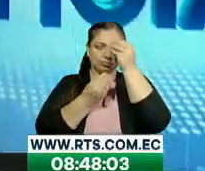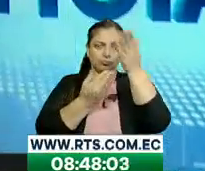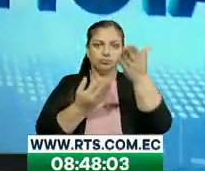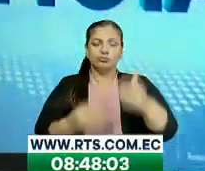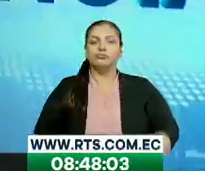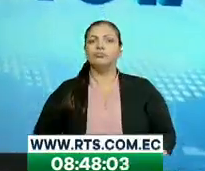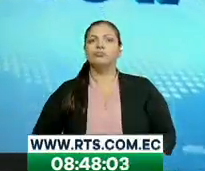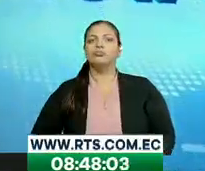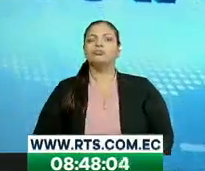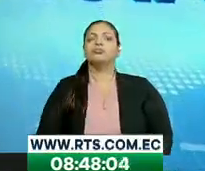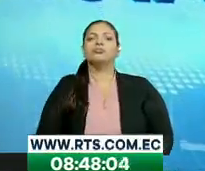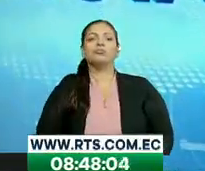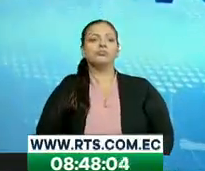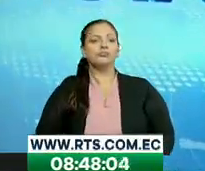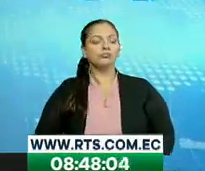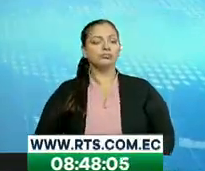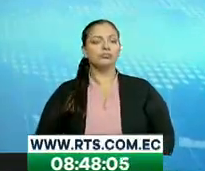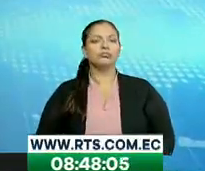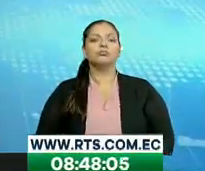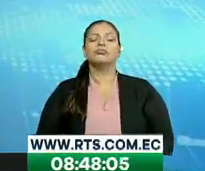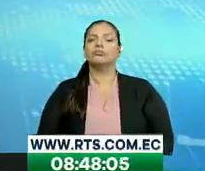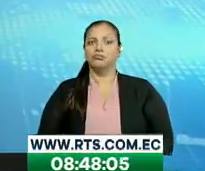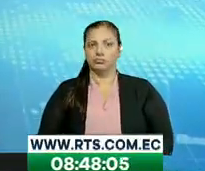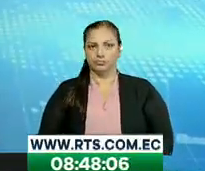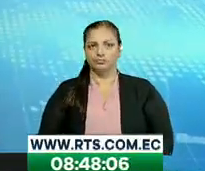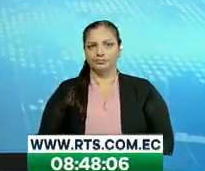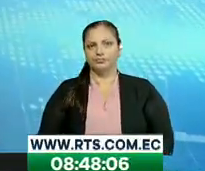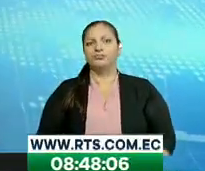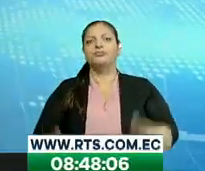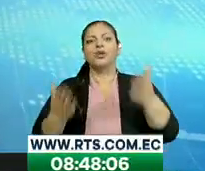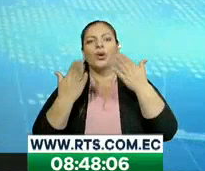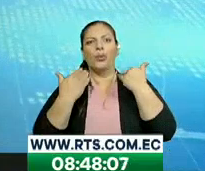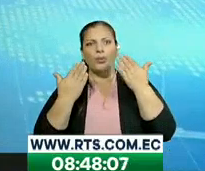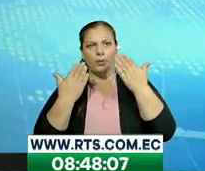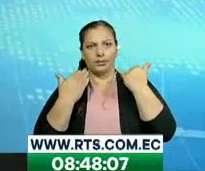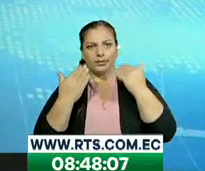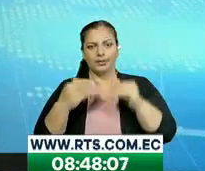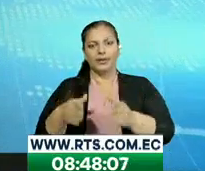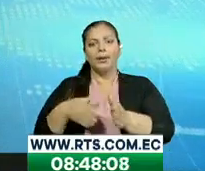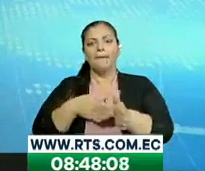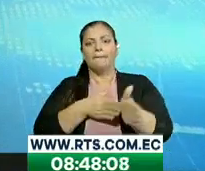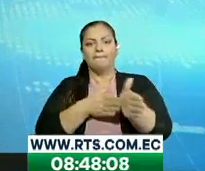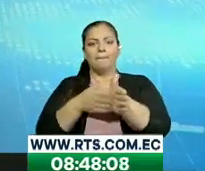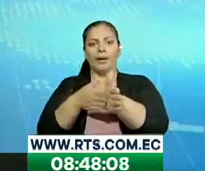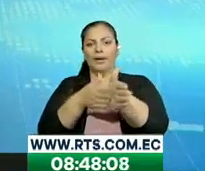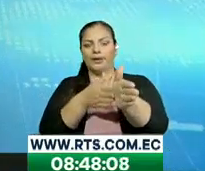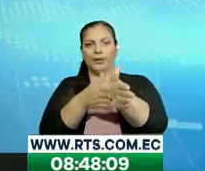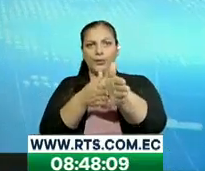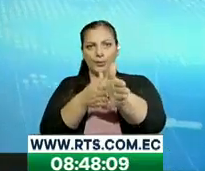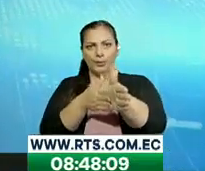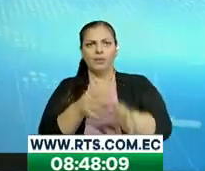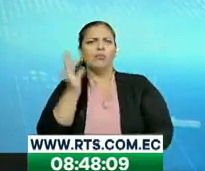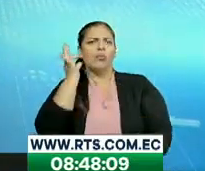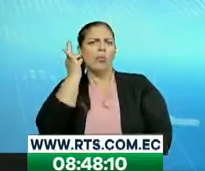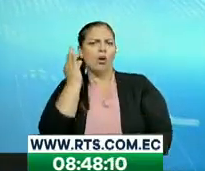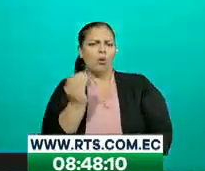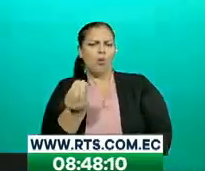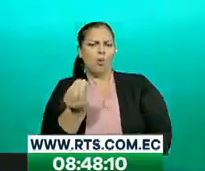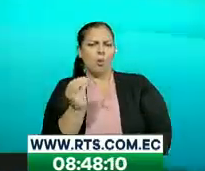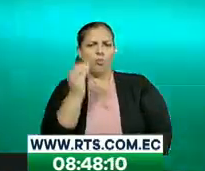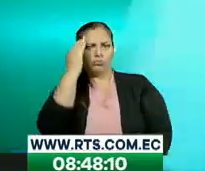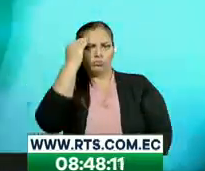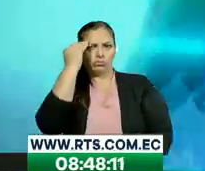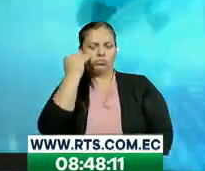Detienen por horas a un sujeto acusado de grabar videos con su teléfono celular a una menor de edad, esto en un